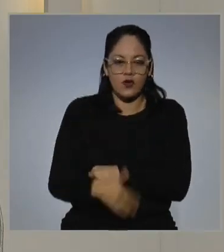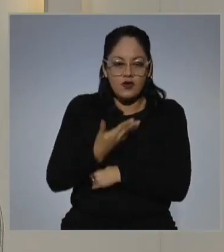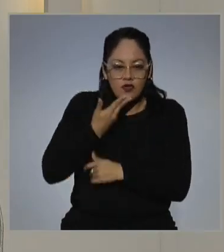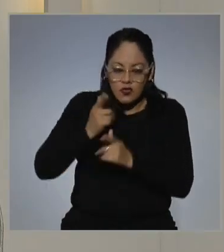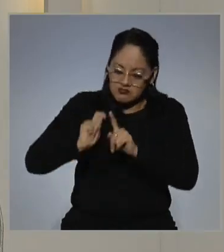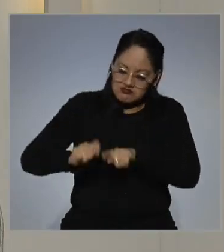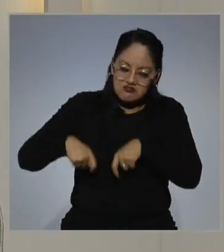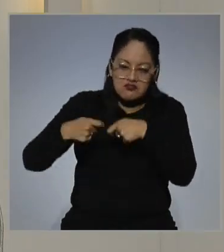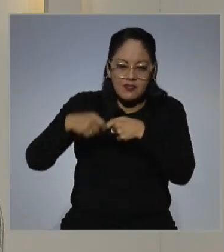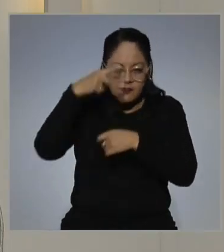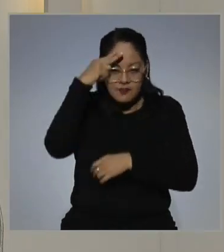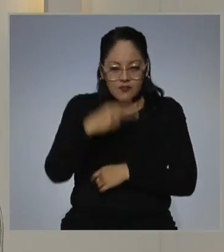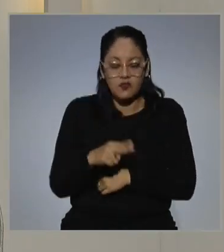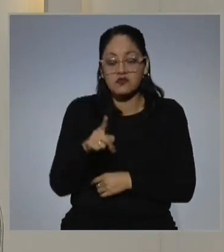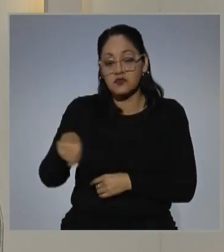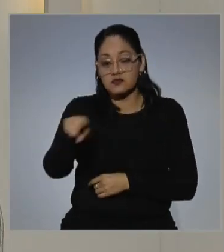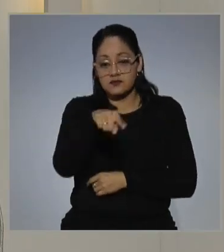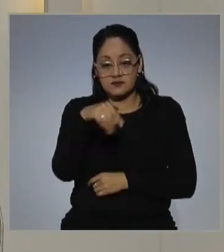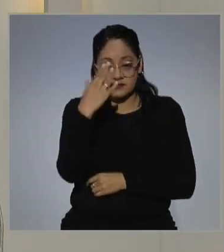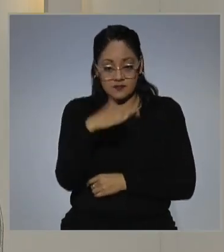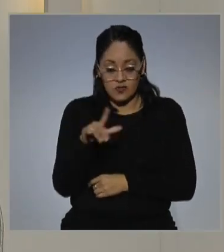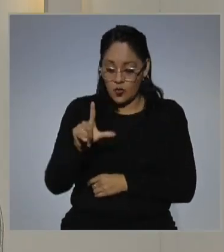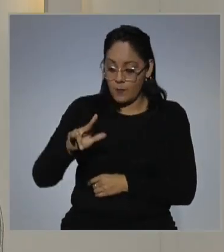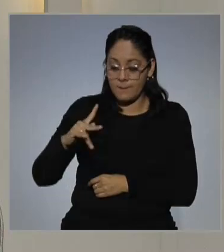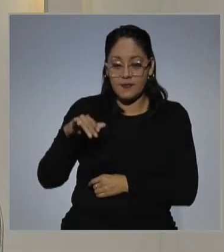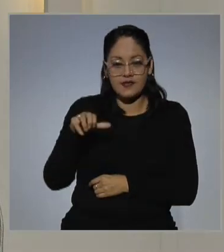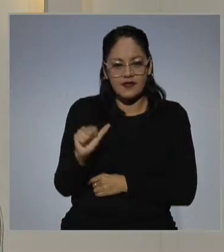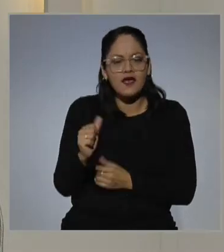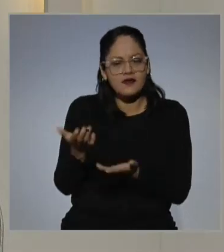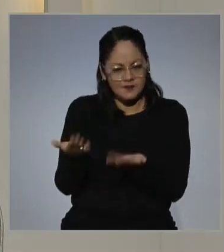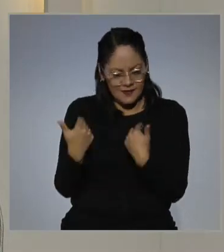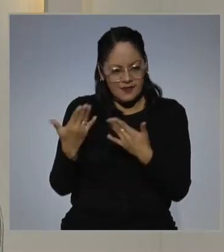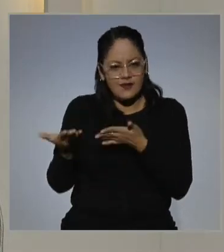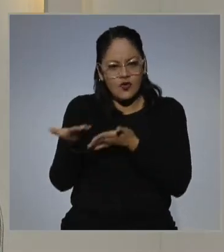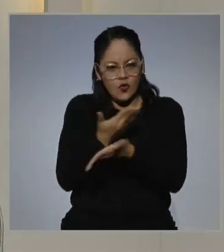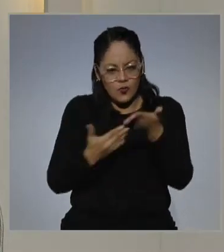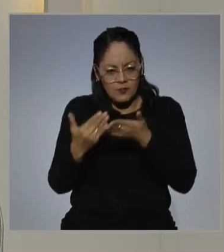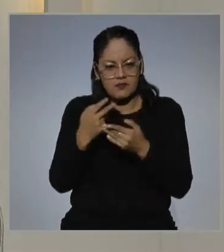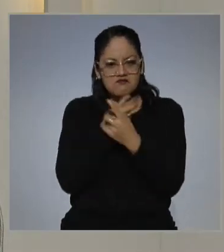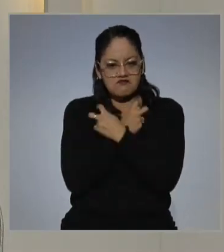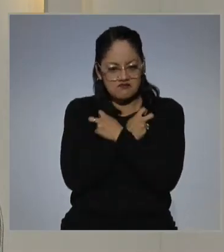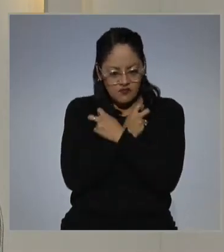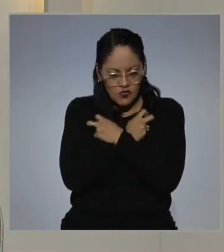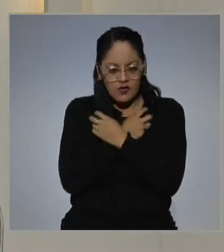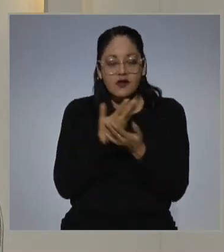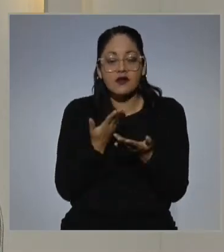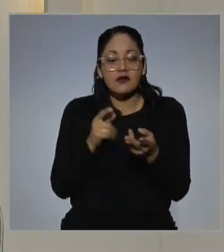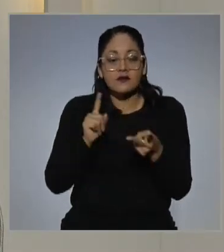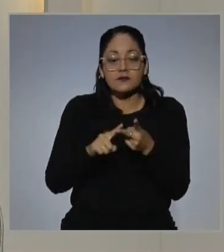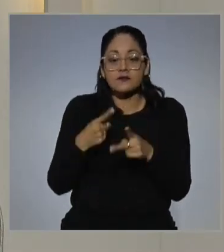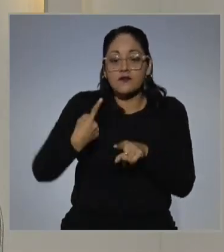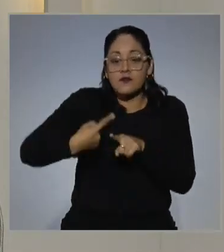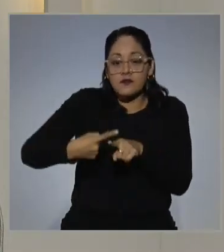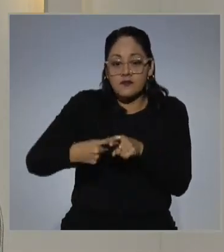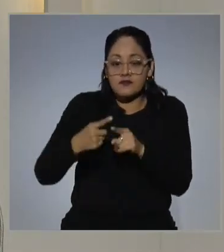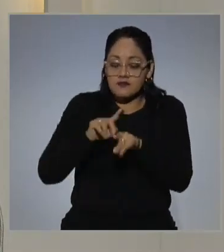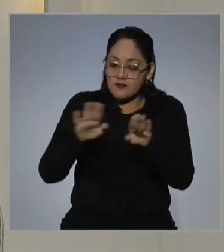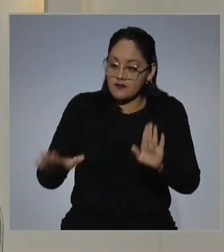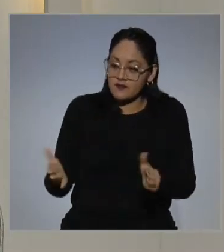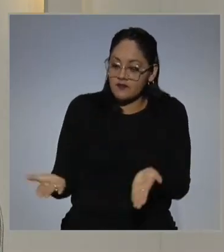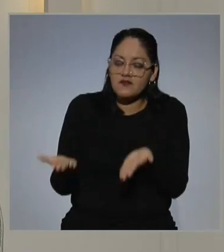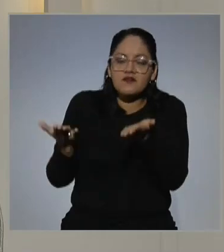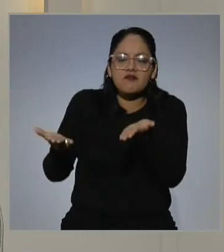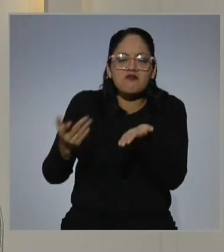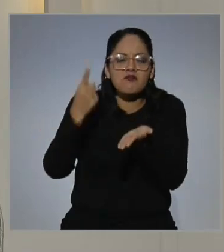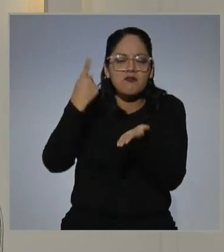tradición mexicana. Entonces, así como decía Lupita, compártanos sus calaveritas, a quién le ponen su altar de muertos,